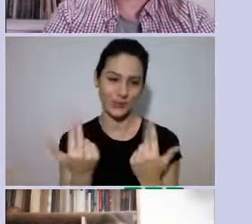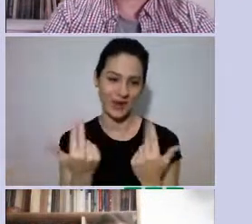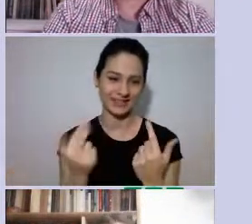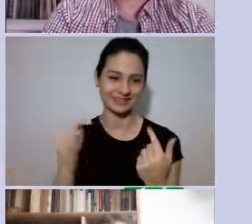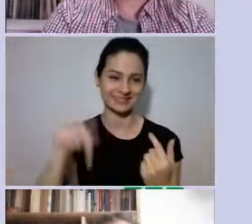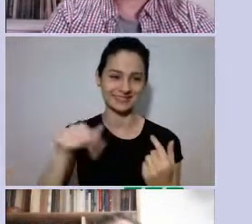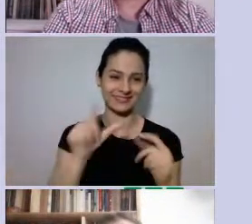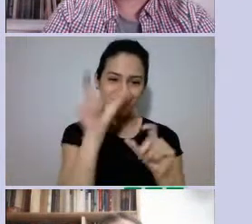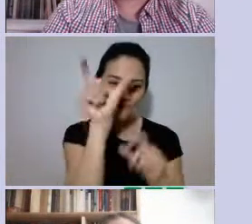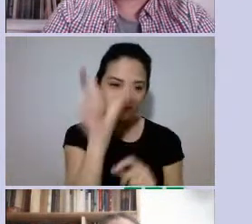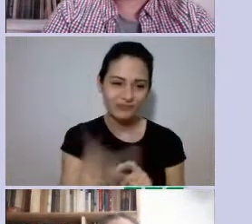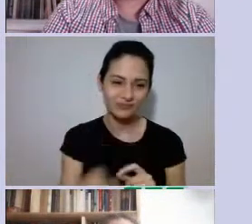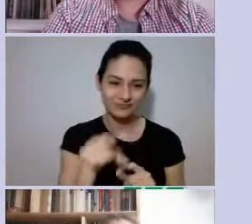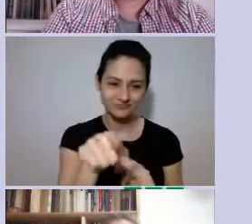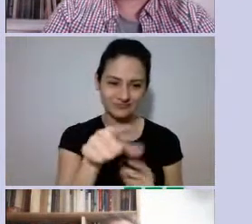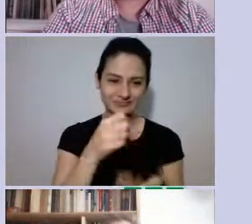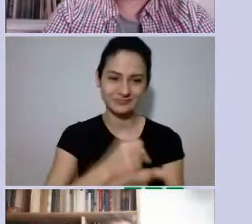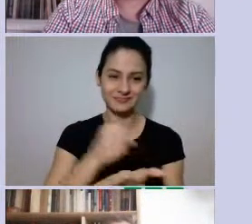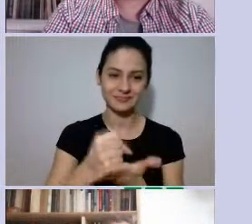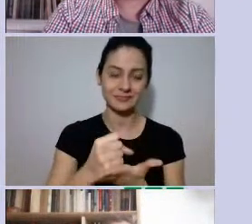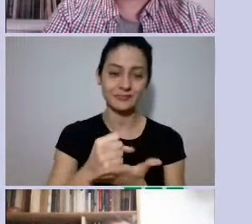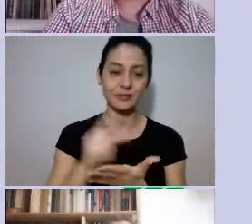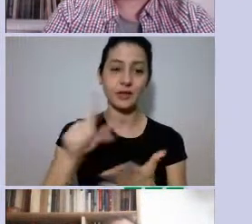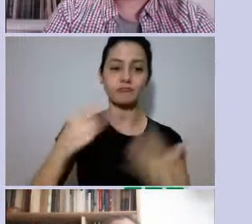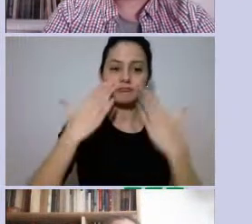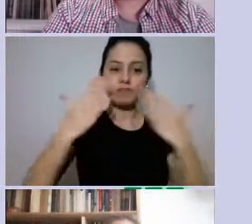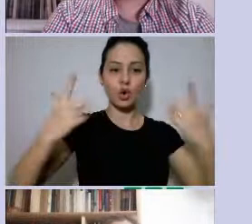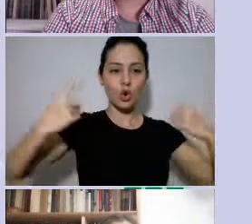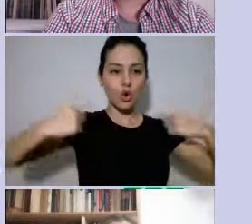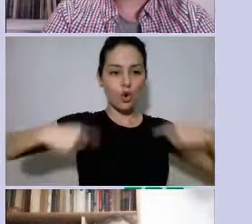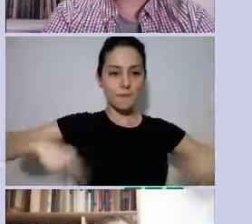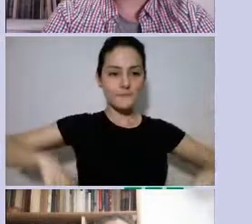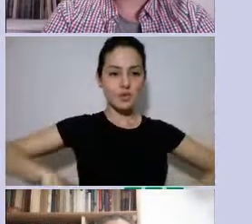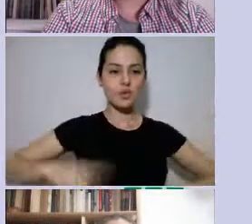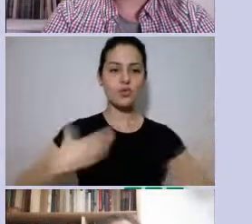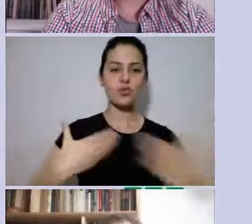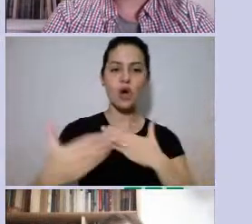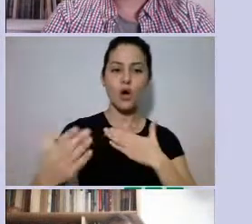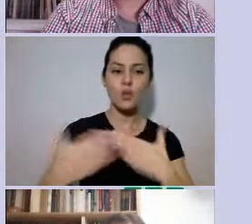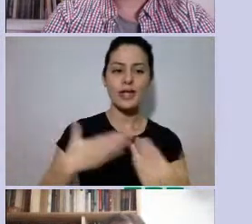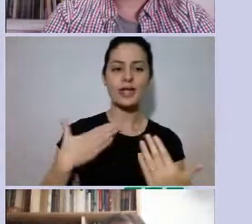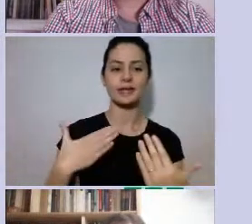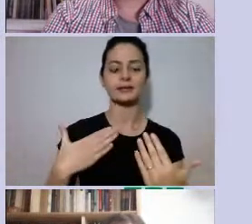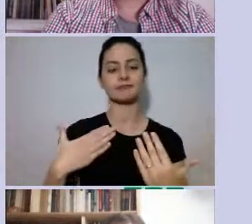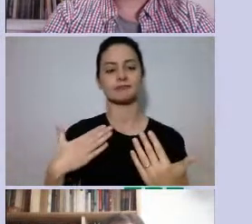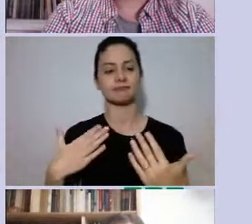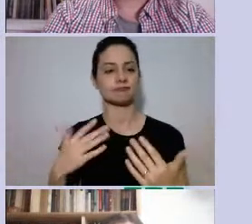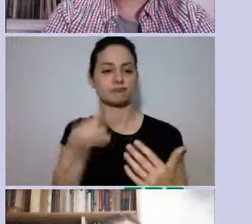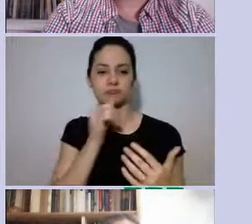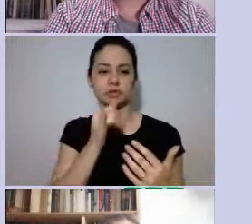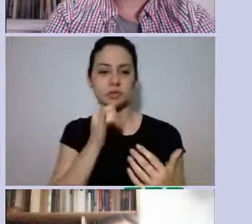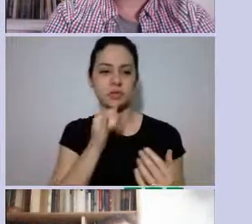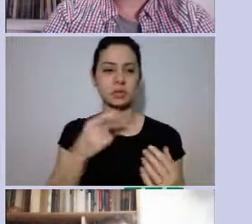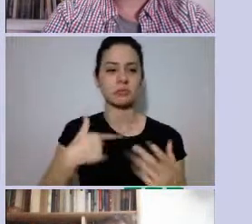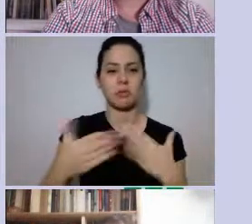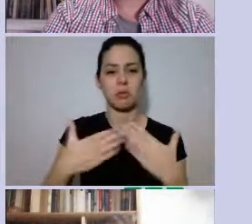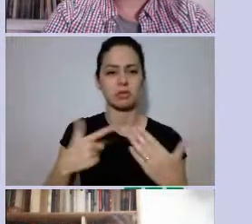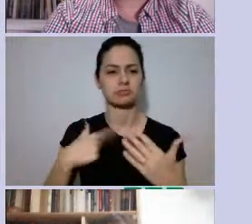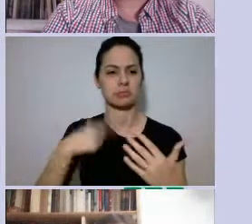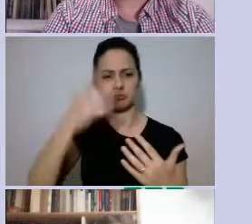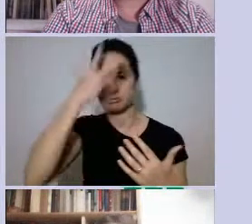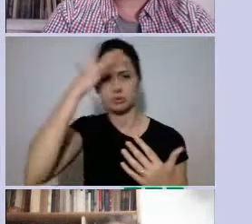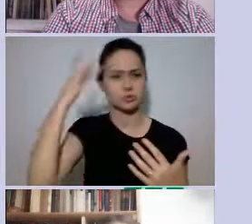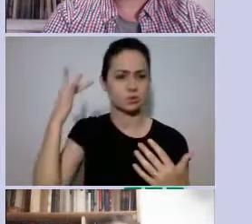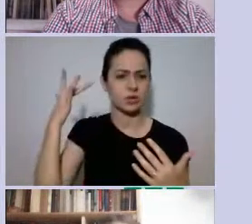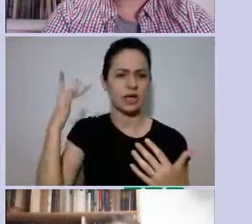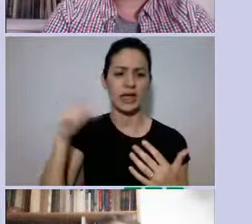página, exponer su cuerpo a cualquier caminante que se acerque o a cualquier viajero. Hay una